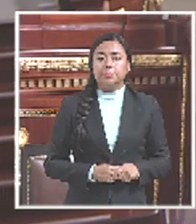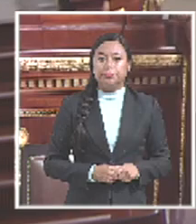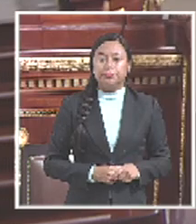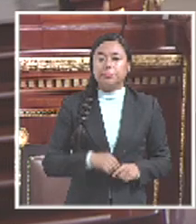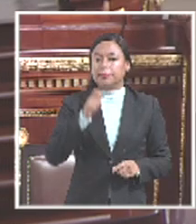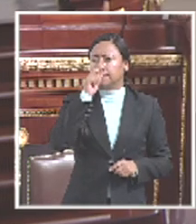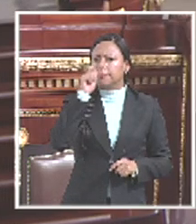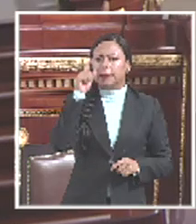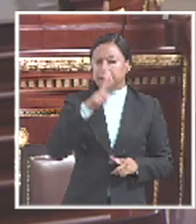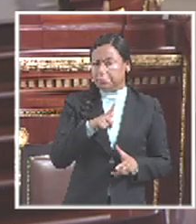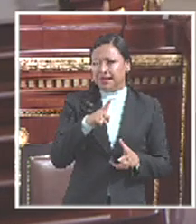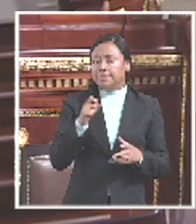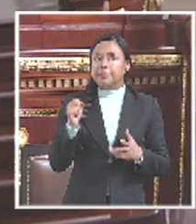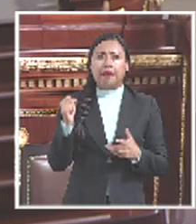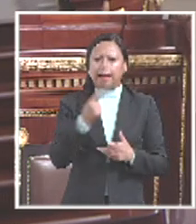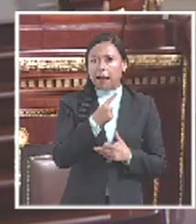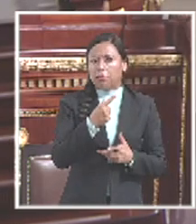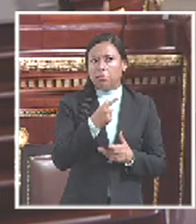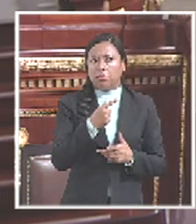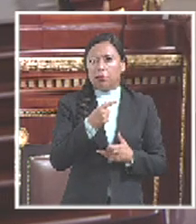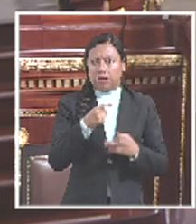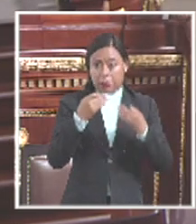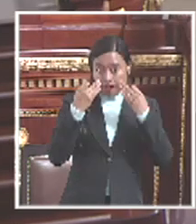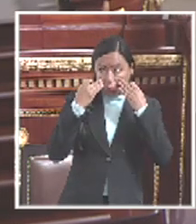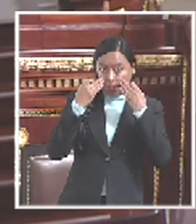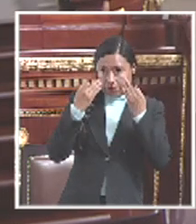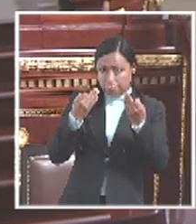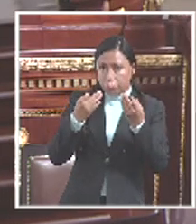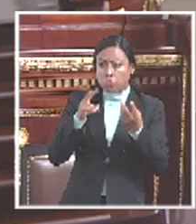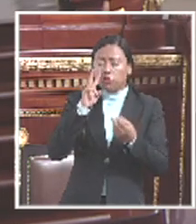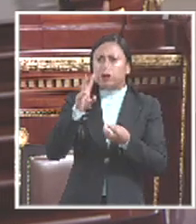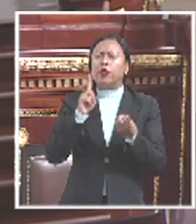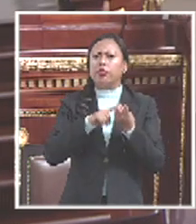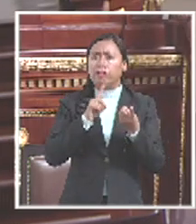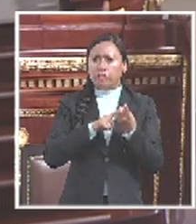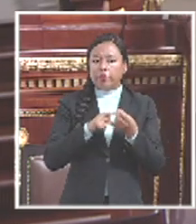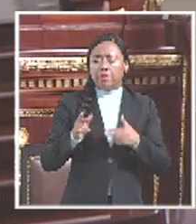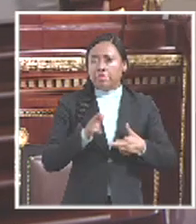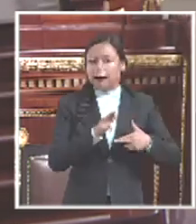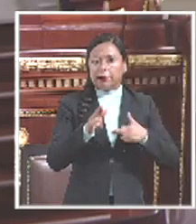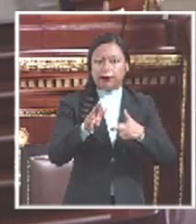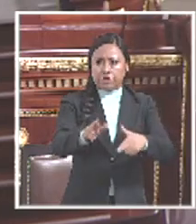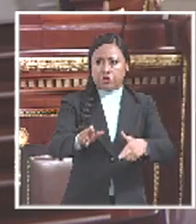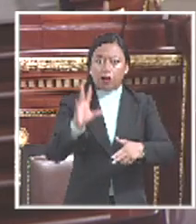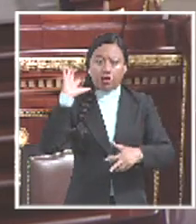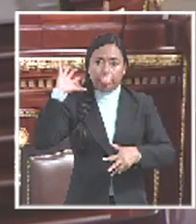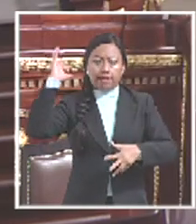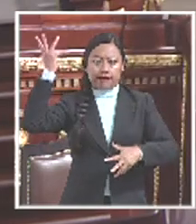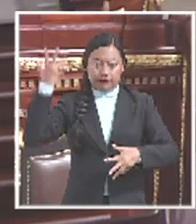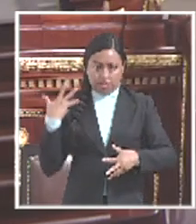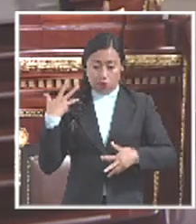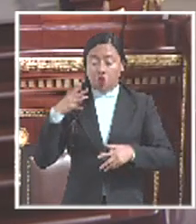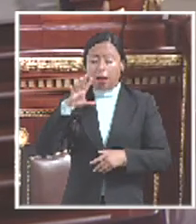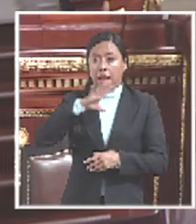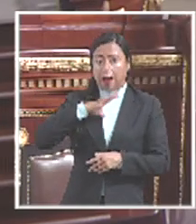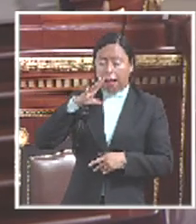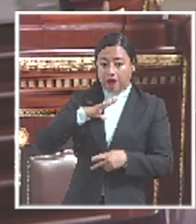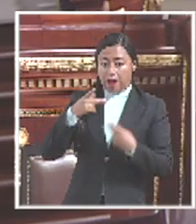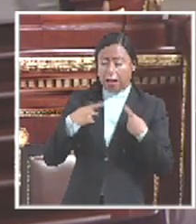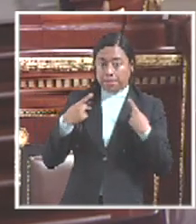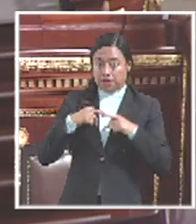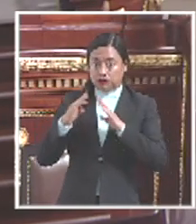También esto es algo que se puede ver en Río de Tacubaya, los corredores de ambas vialidades, esta y